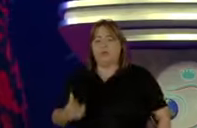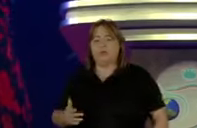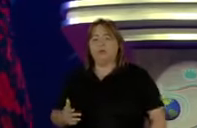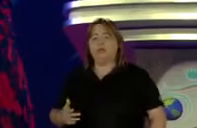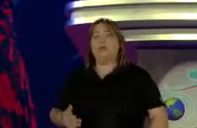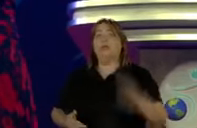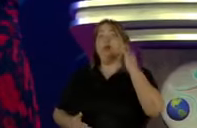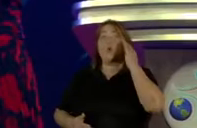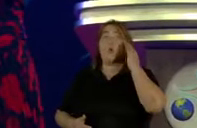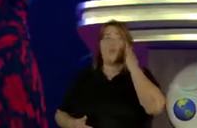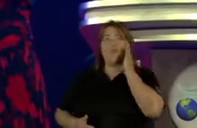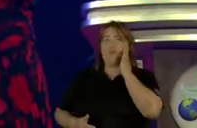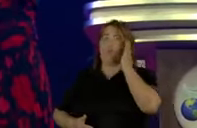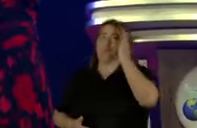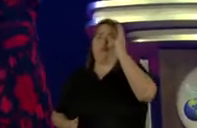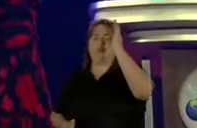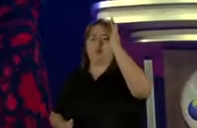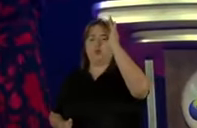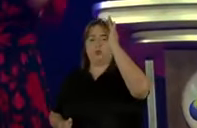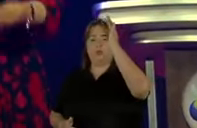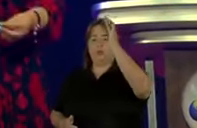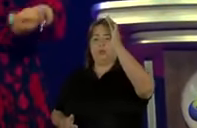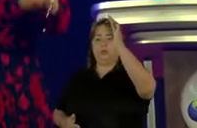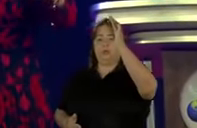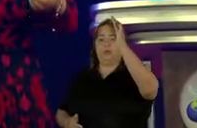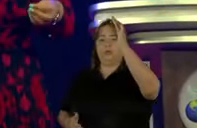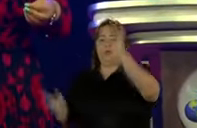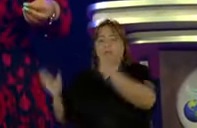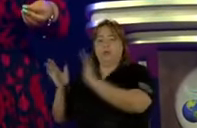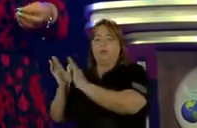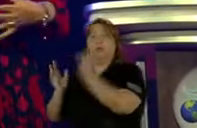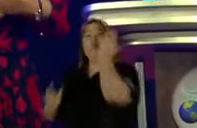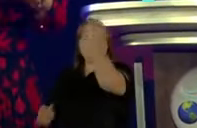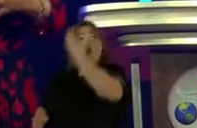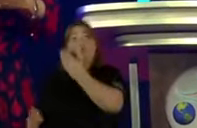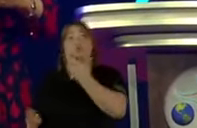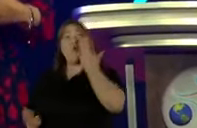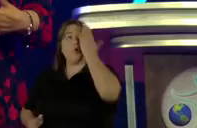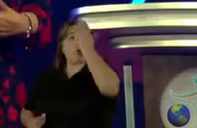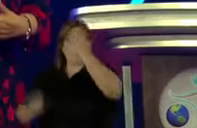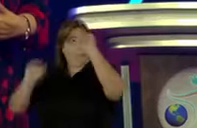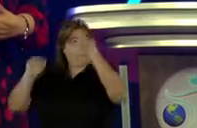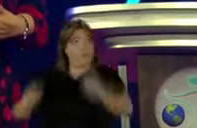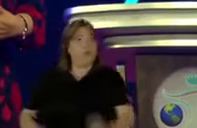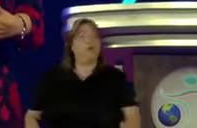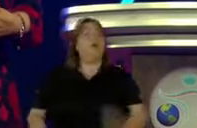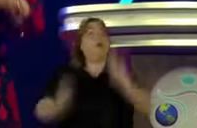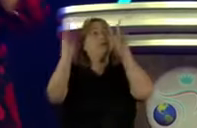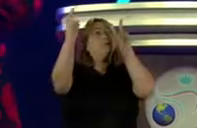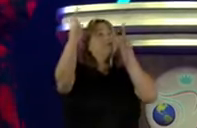algún día tu rostro veré.